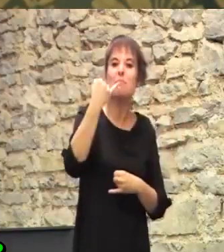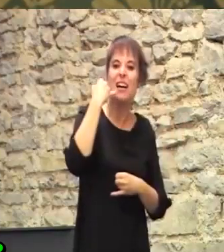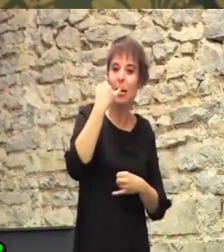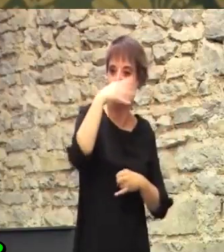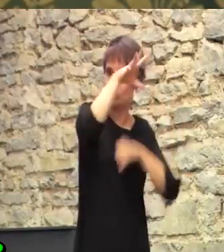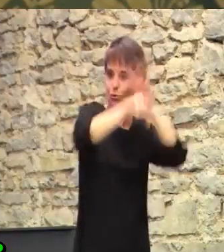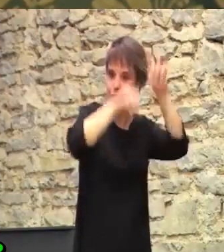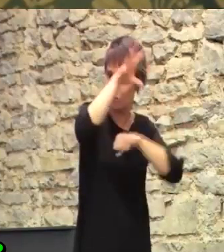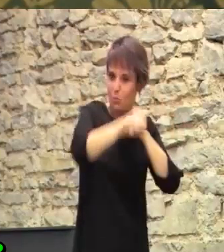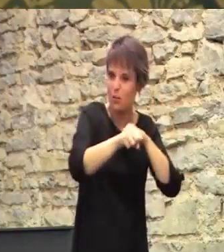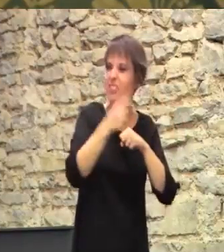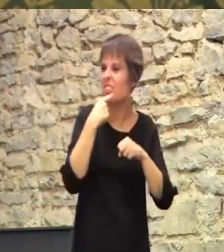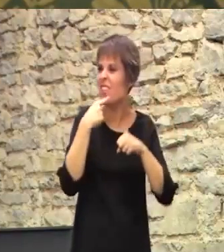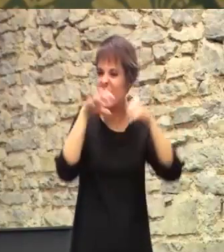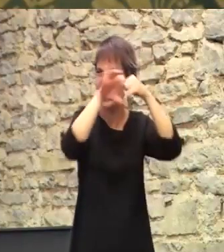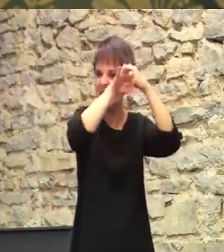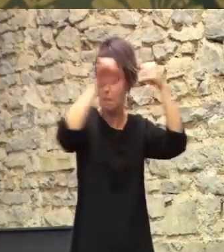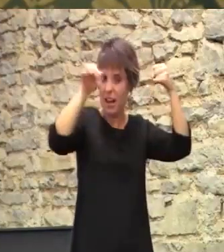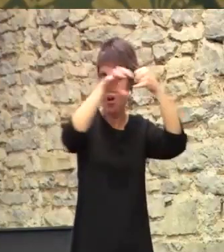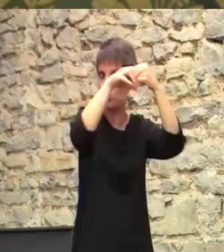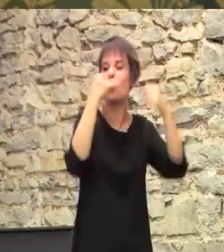espárragos se dicen espárragos